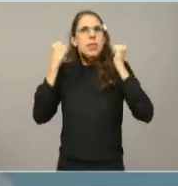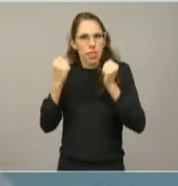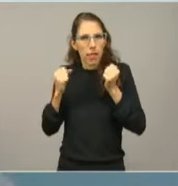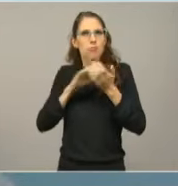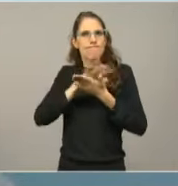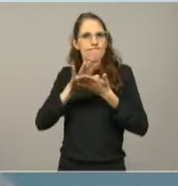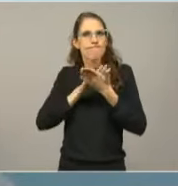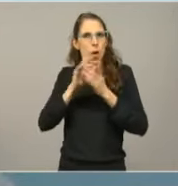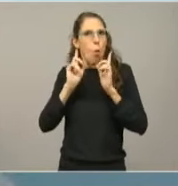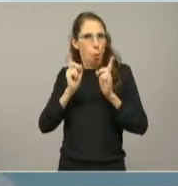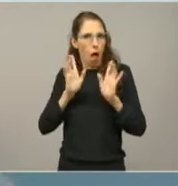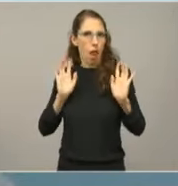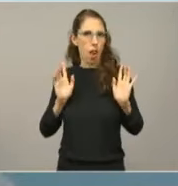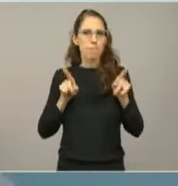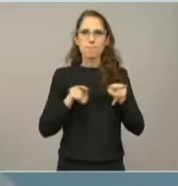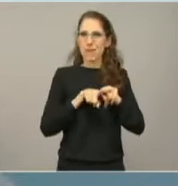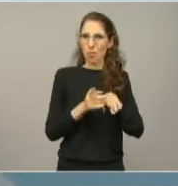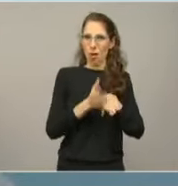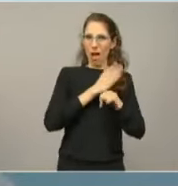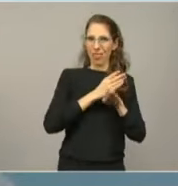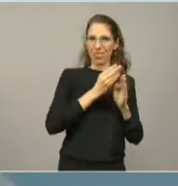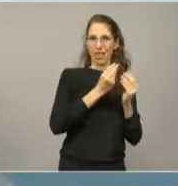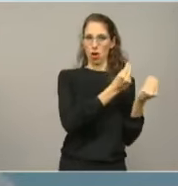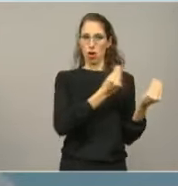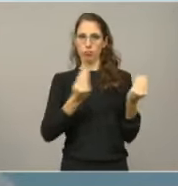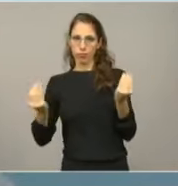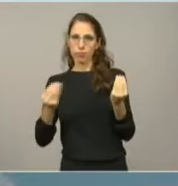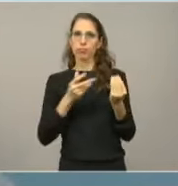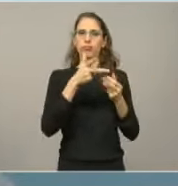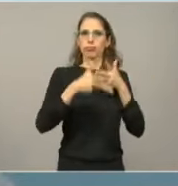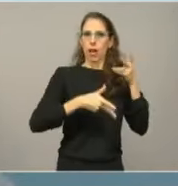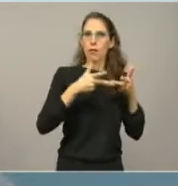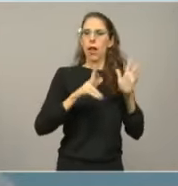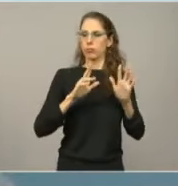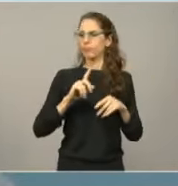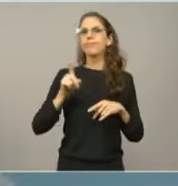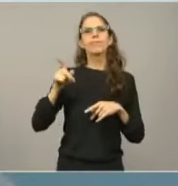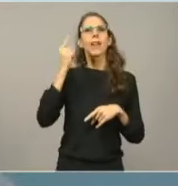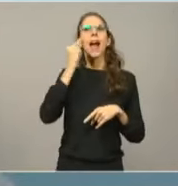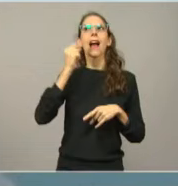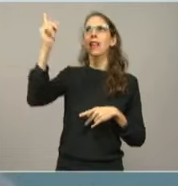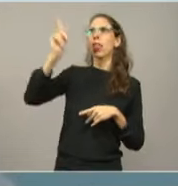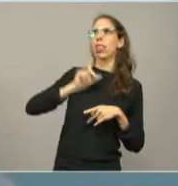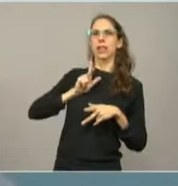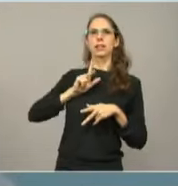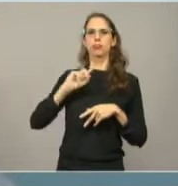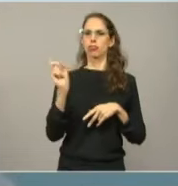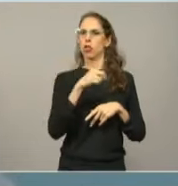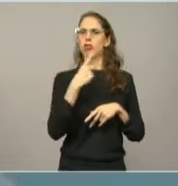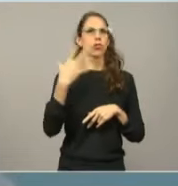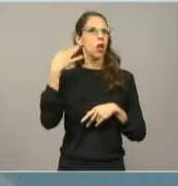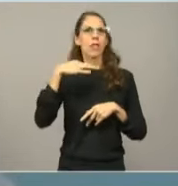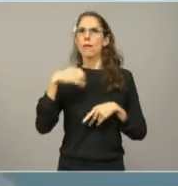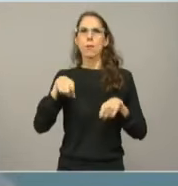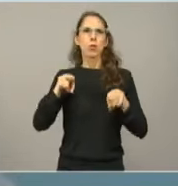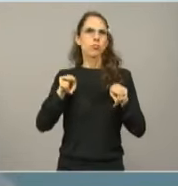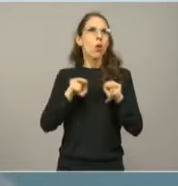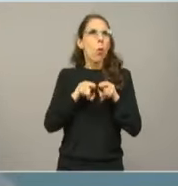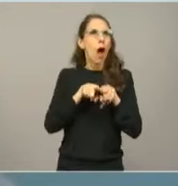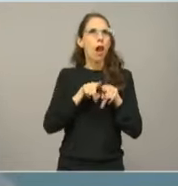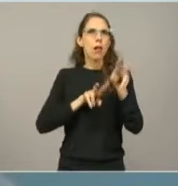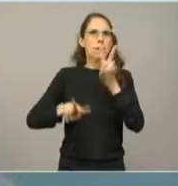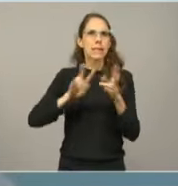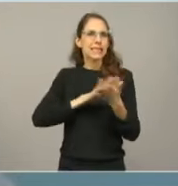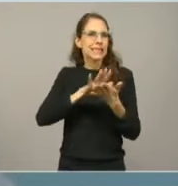decían mis compañeros ministros el mandato del gobernador es que seamos un escudo para evitar que eso que se produjo en